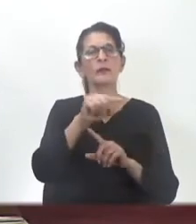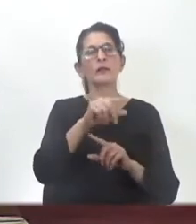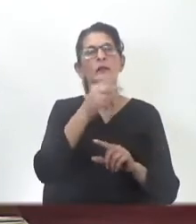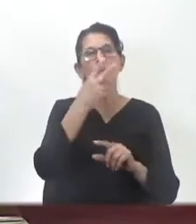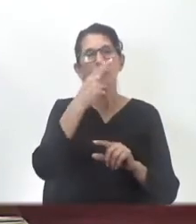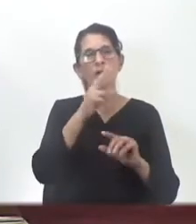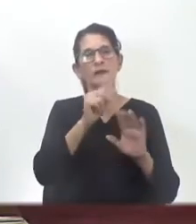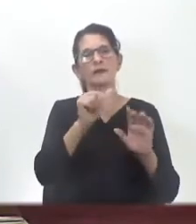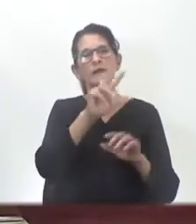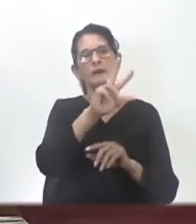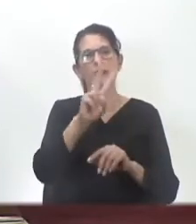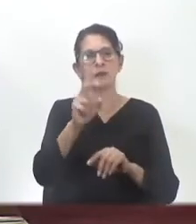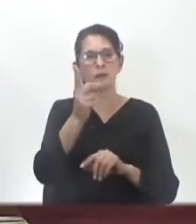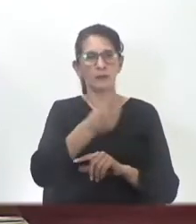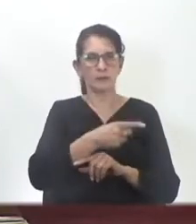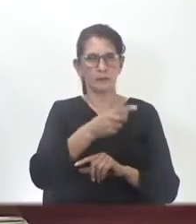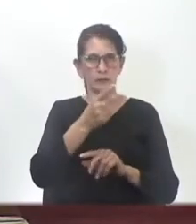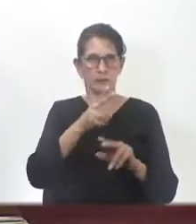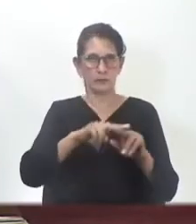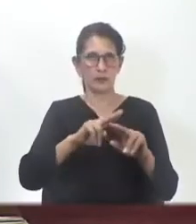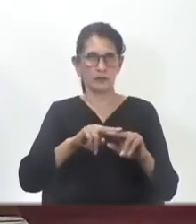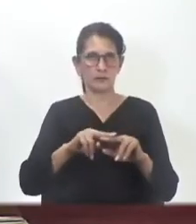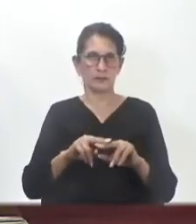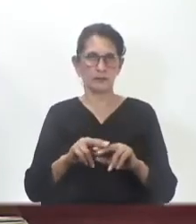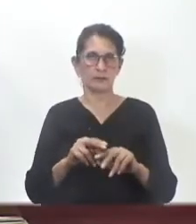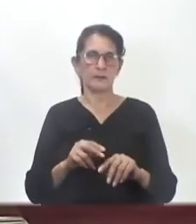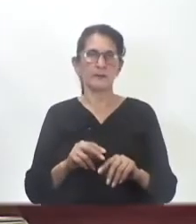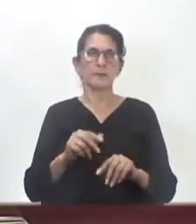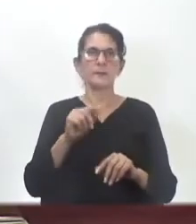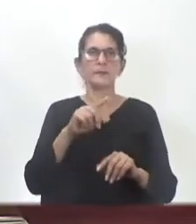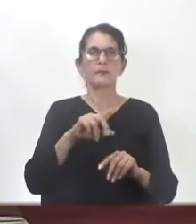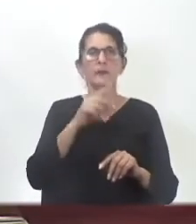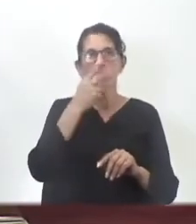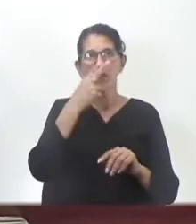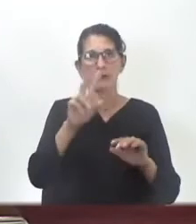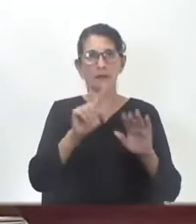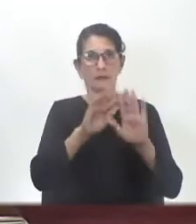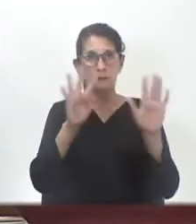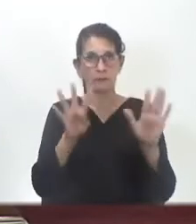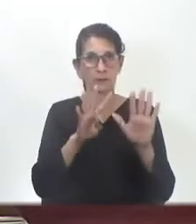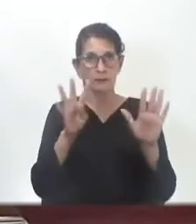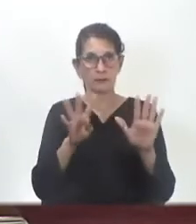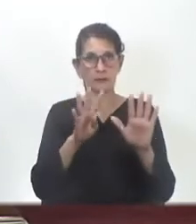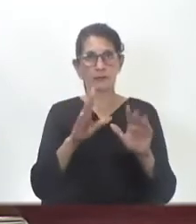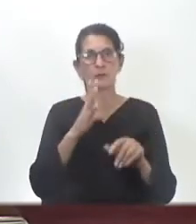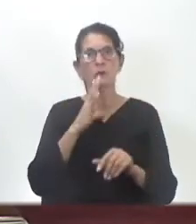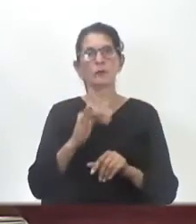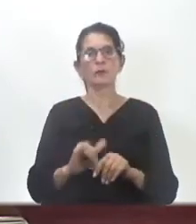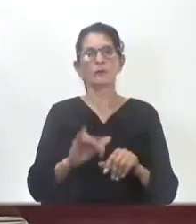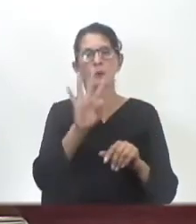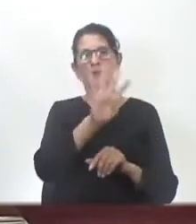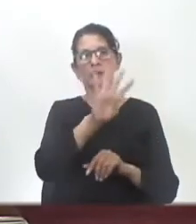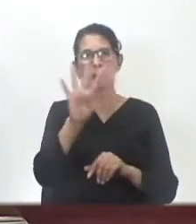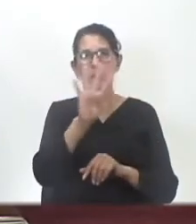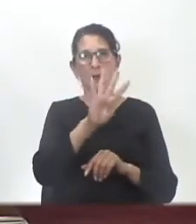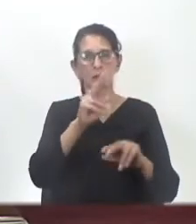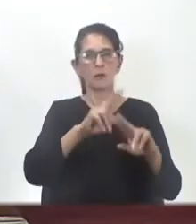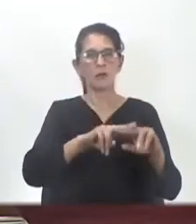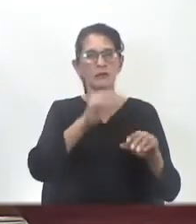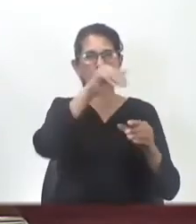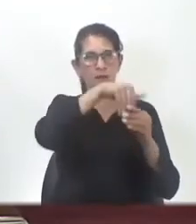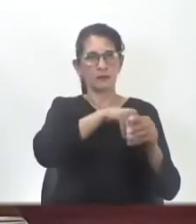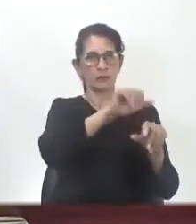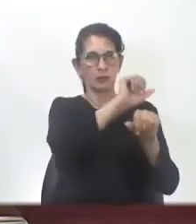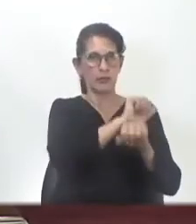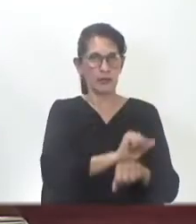registraron 32 muertes violentas. En el 2019 Tuvieron lugar 44 muertes en prisión, lo